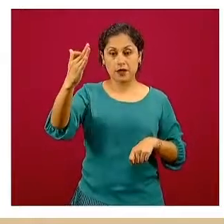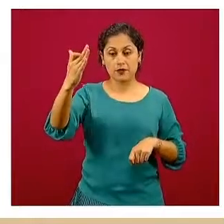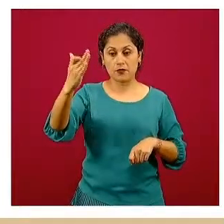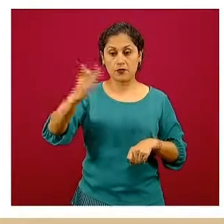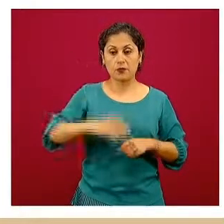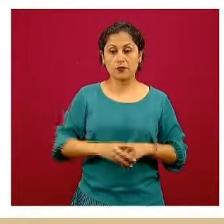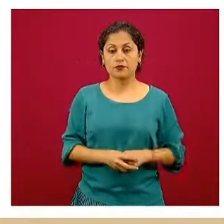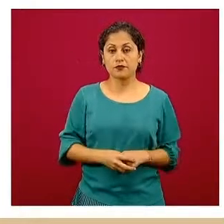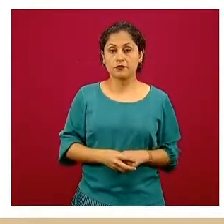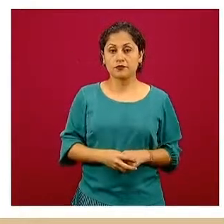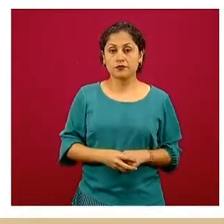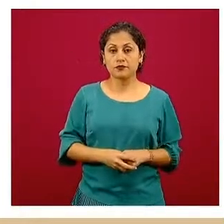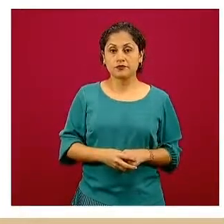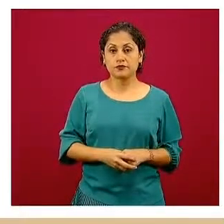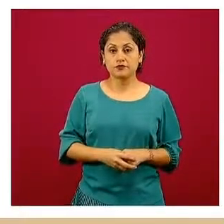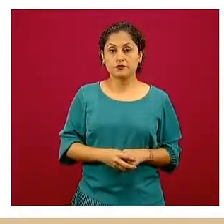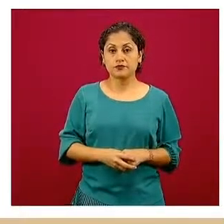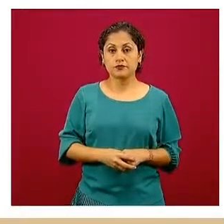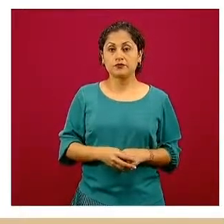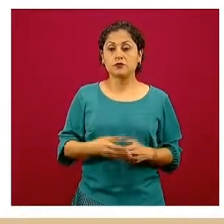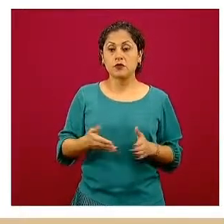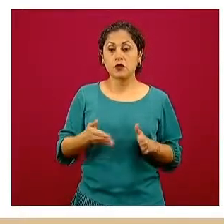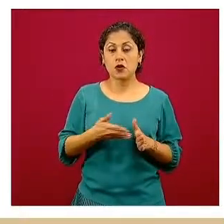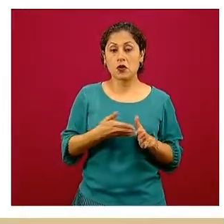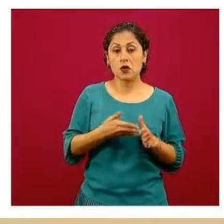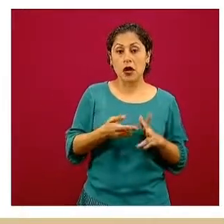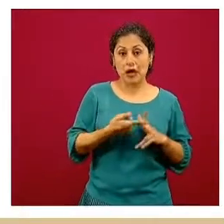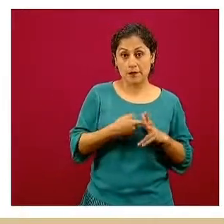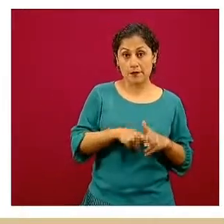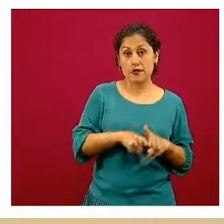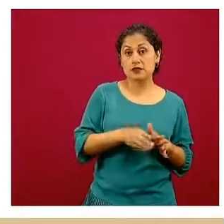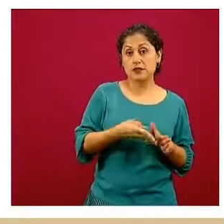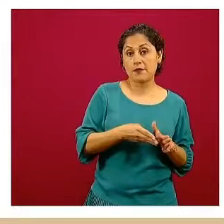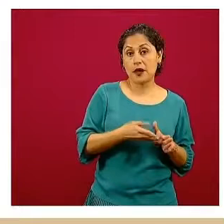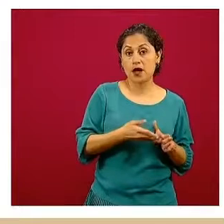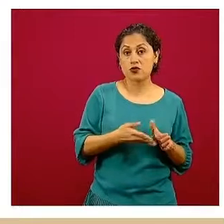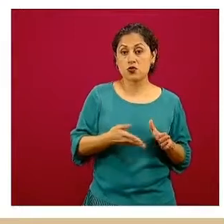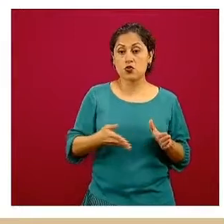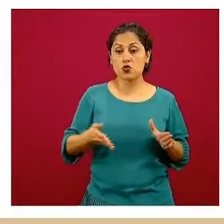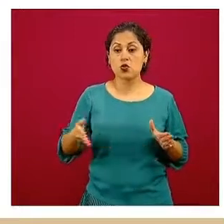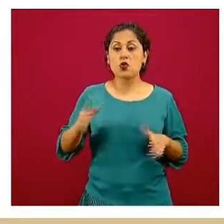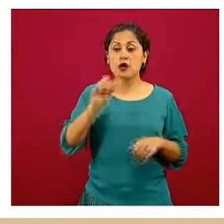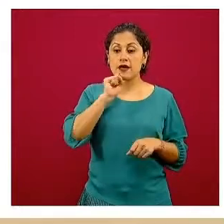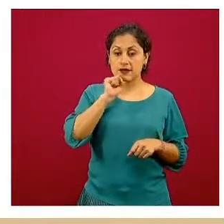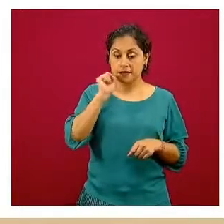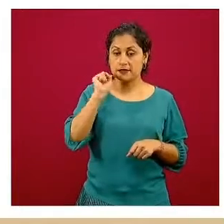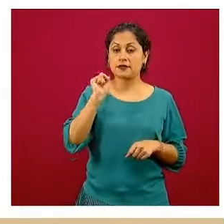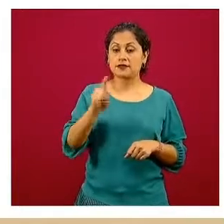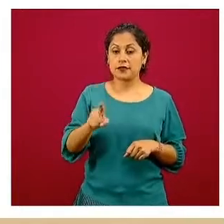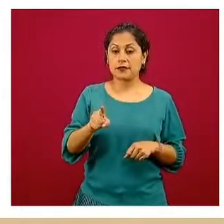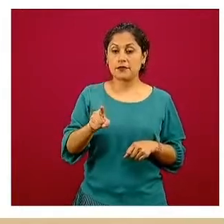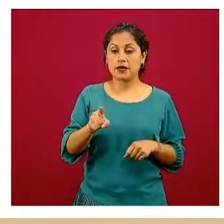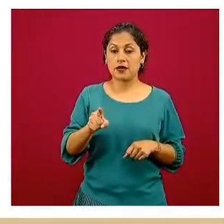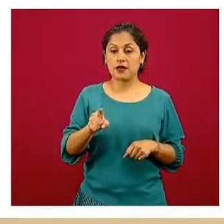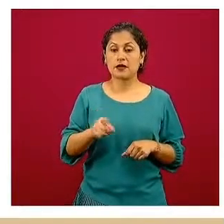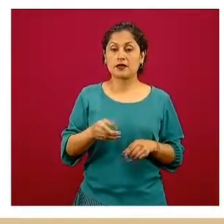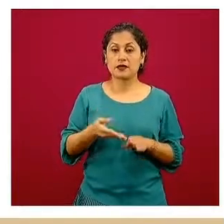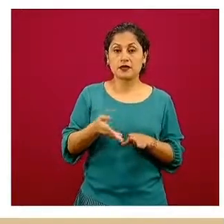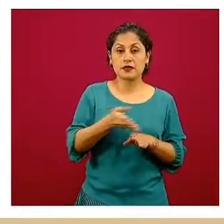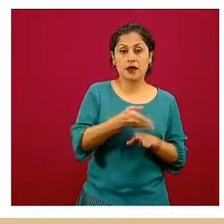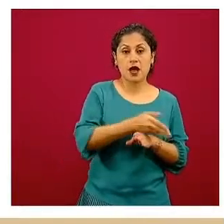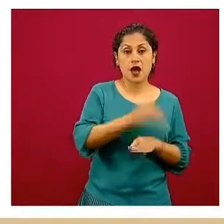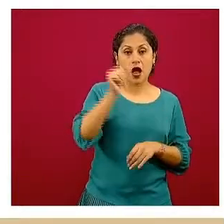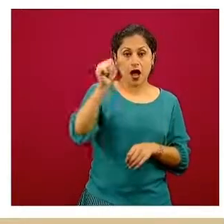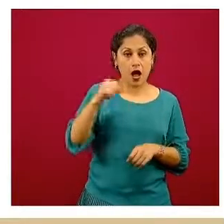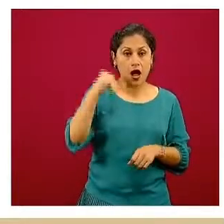inclusive habiendo algunas no solo de la primera semana de mayo, sino ya unas muy pocas que sucedieron también en el mes de